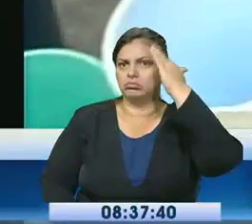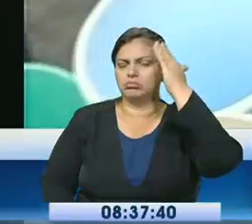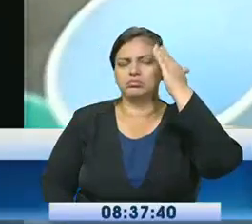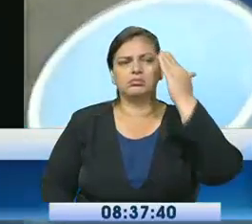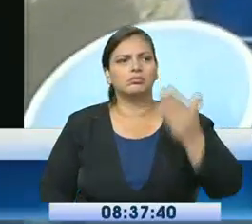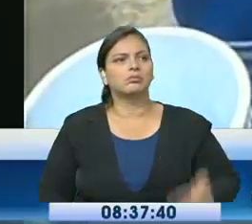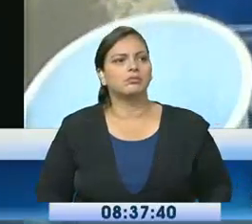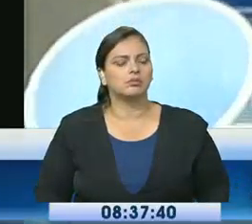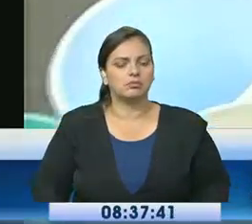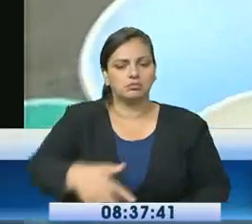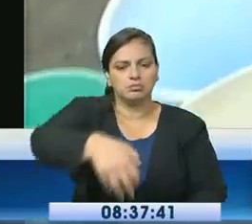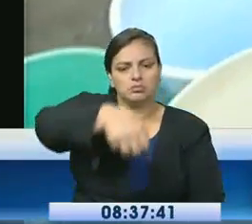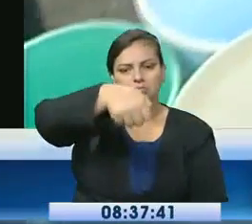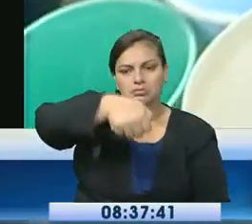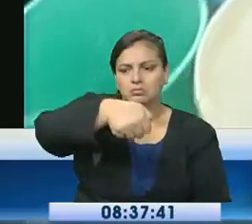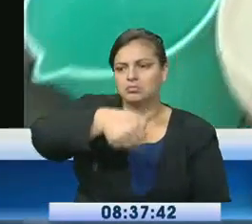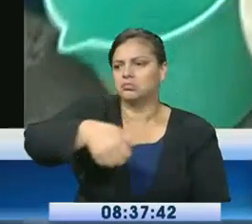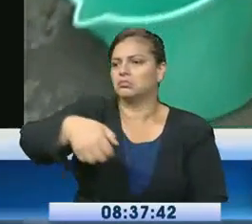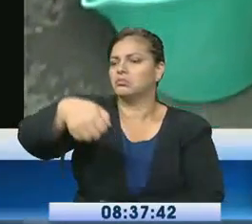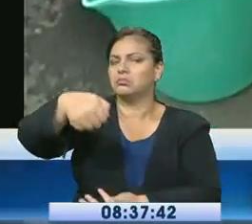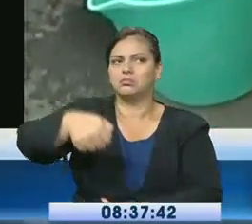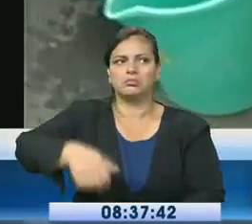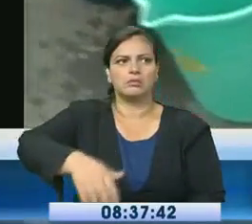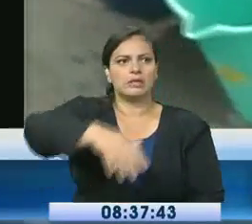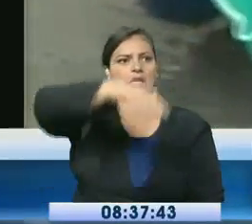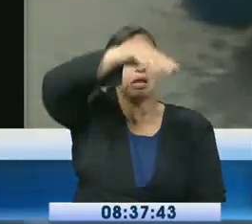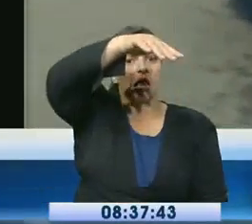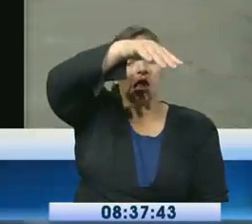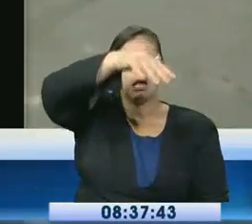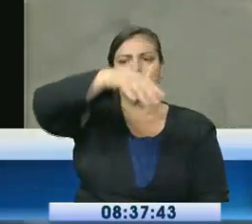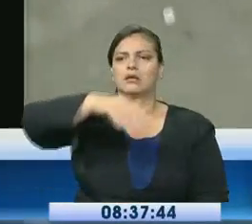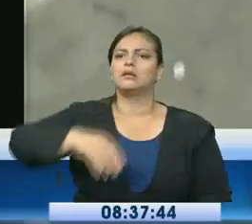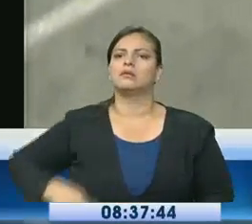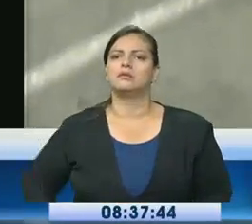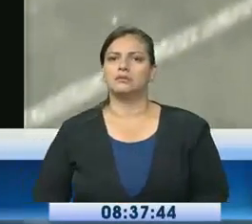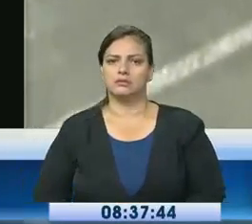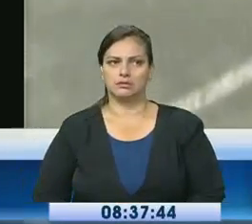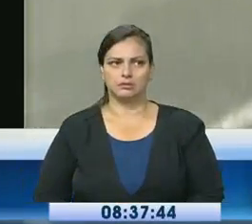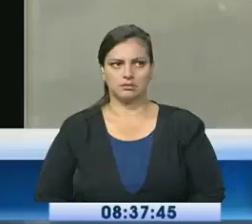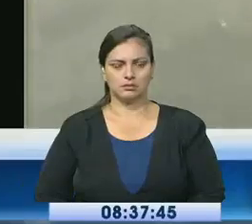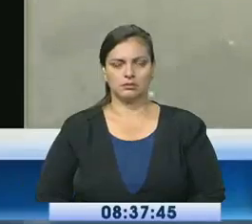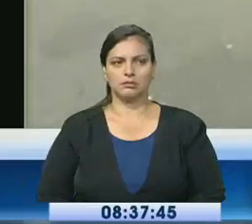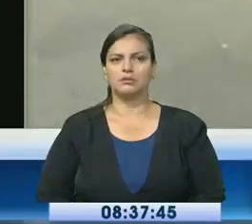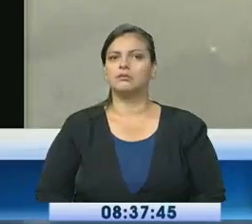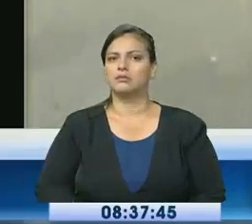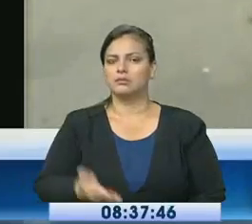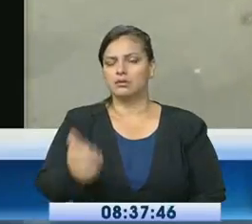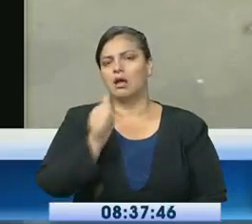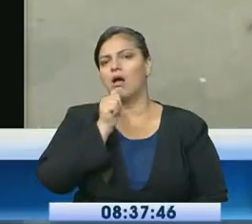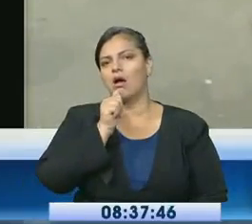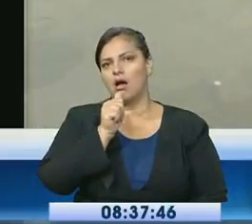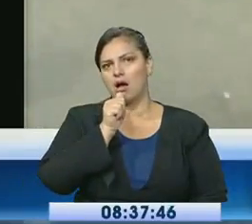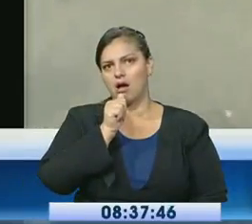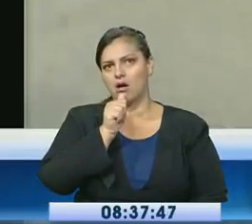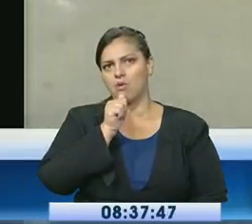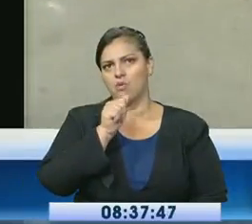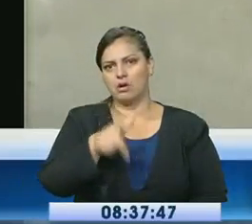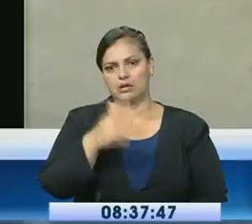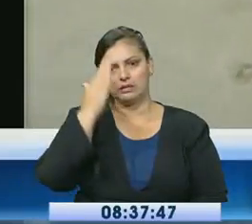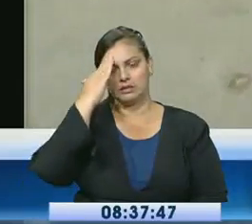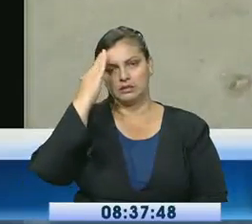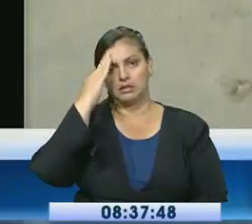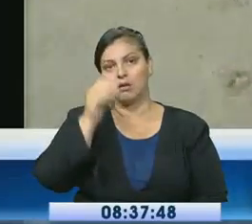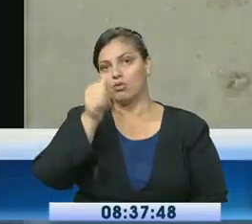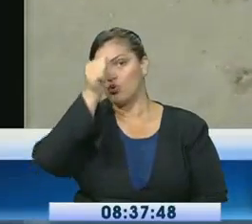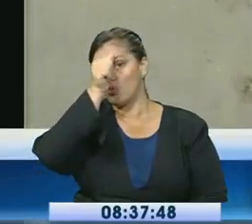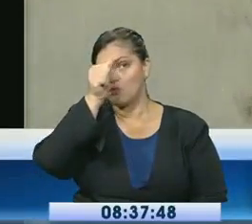otros por allá unos tanques, están con mangueras, tratando de tomar las debidas previsiones para lo que será el próximo